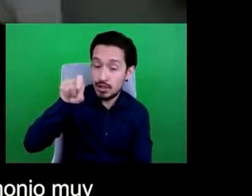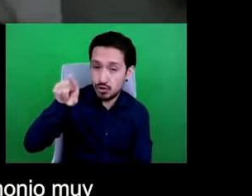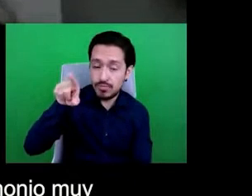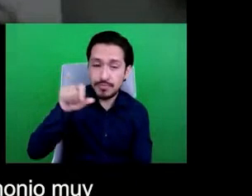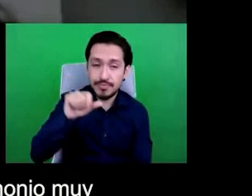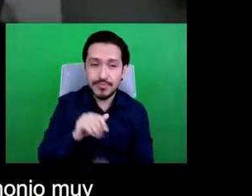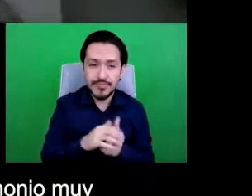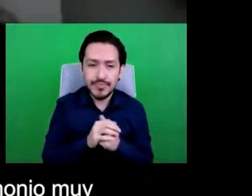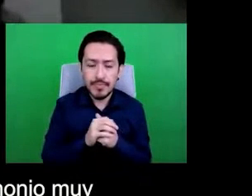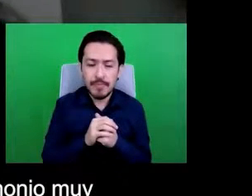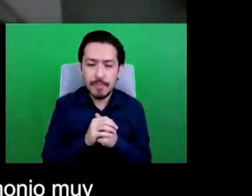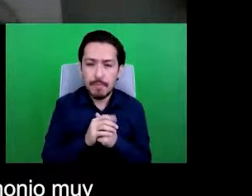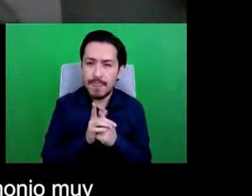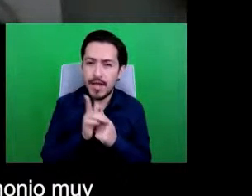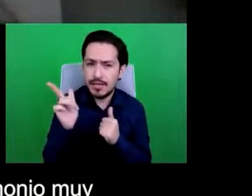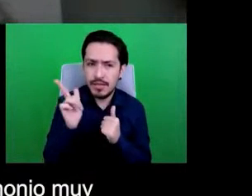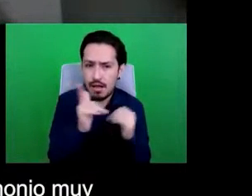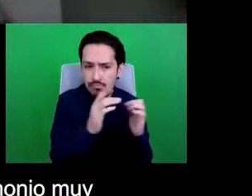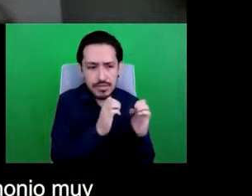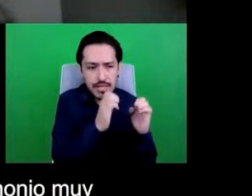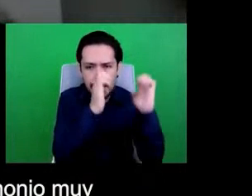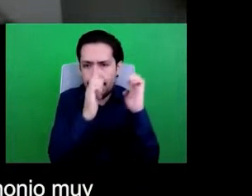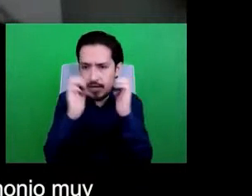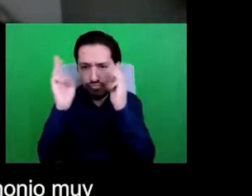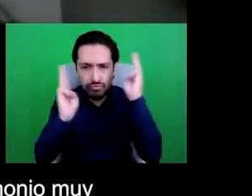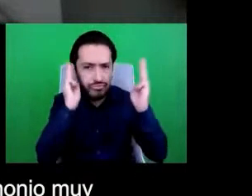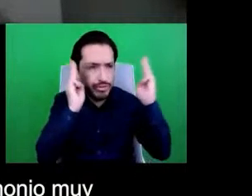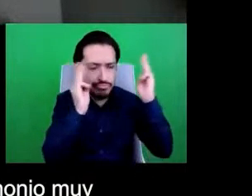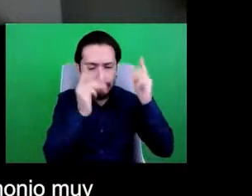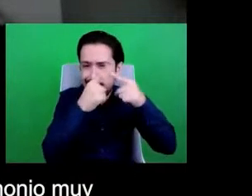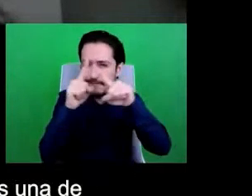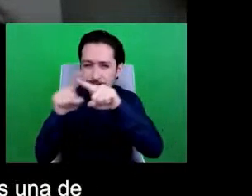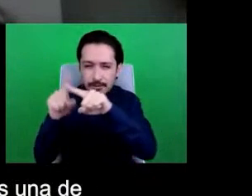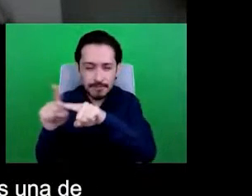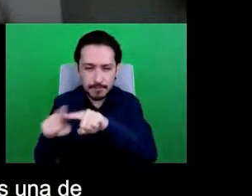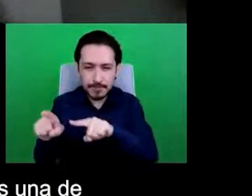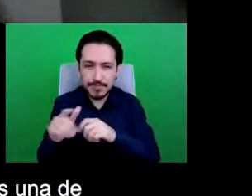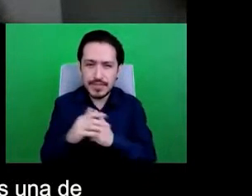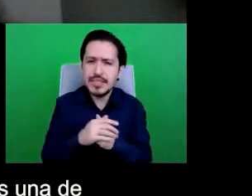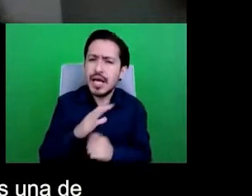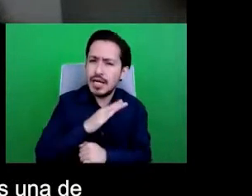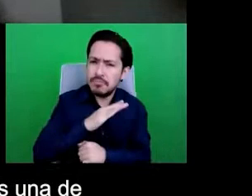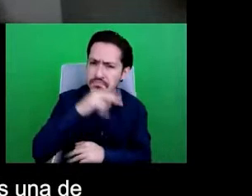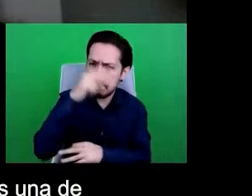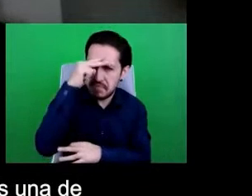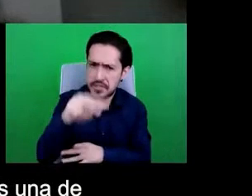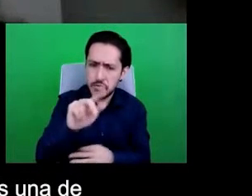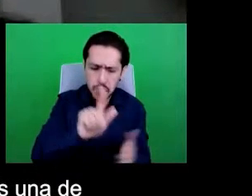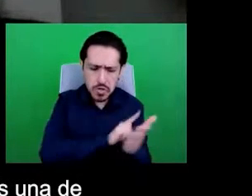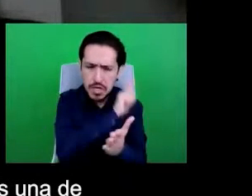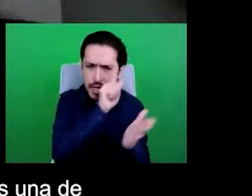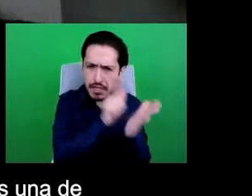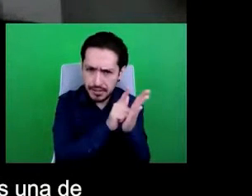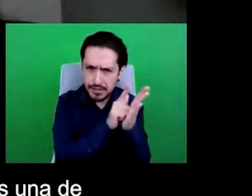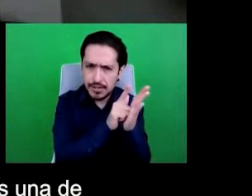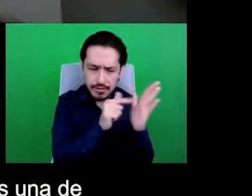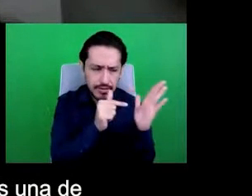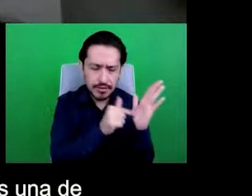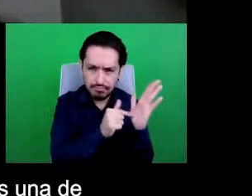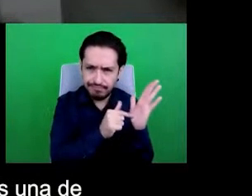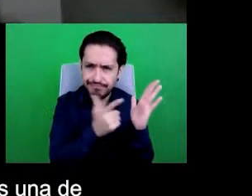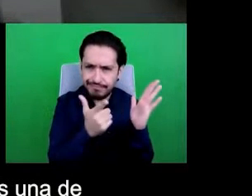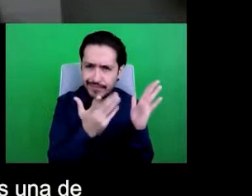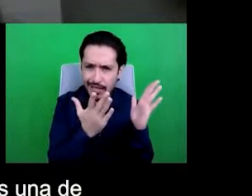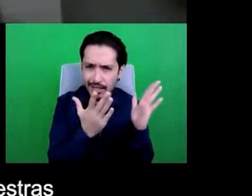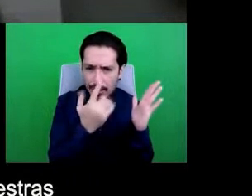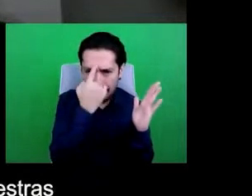muy importante y también en todo México existe regulaciones y políticas que tienen que ver con el patrimonio y es una de las cosas